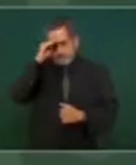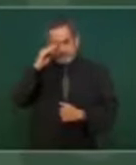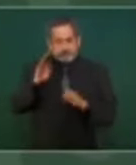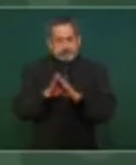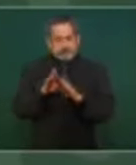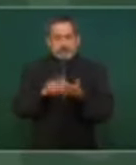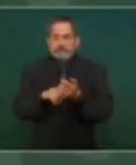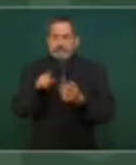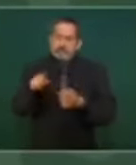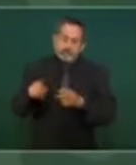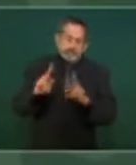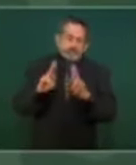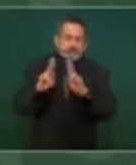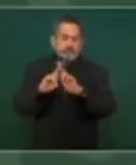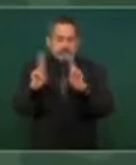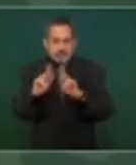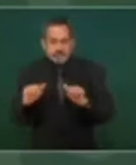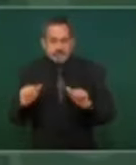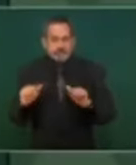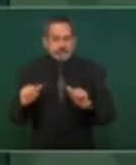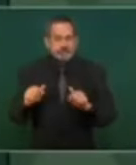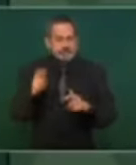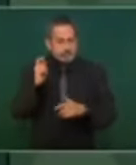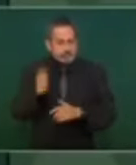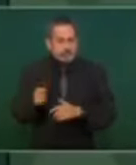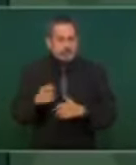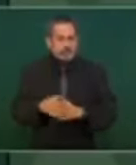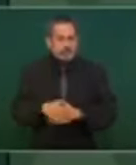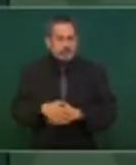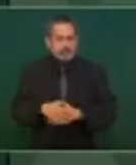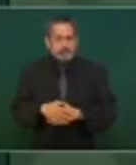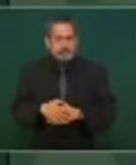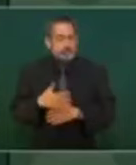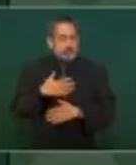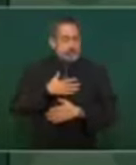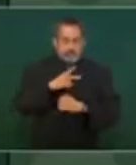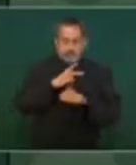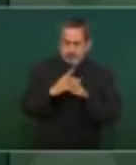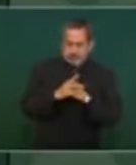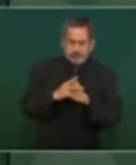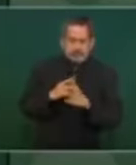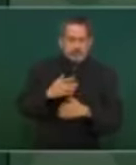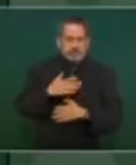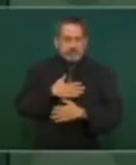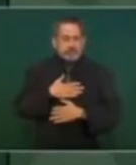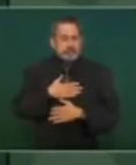que haya paz y desde luego en nuestro país. Aquí,